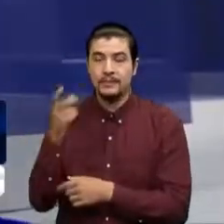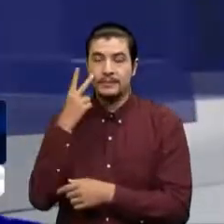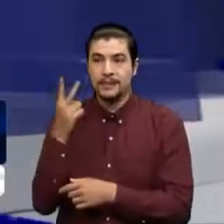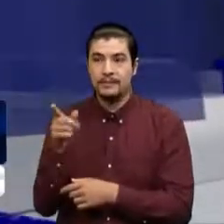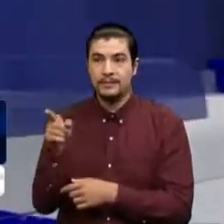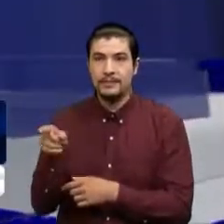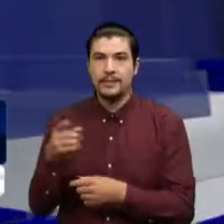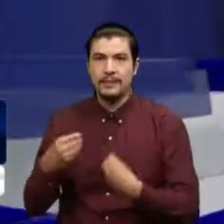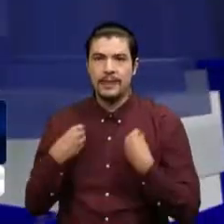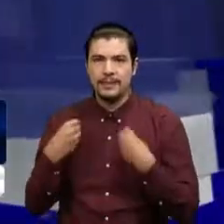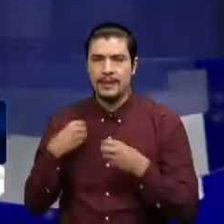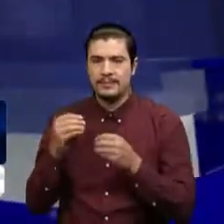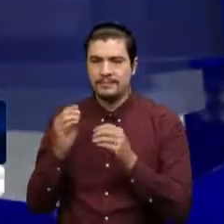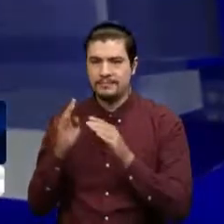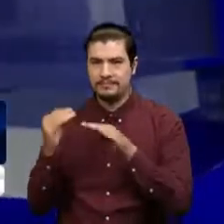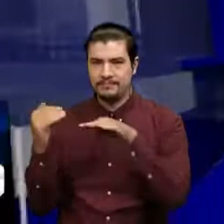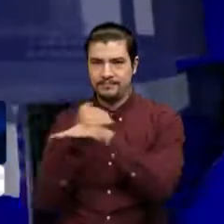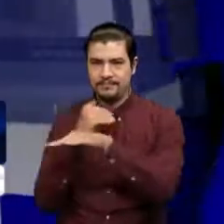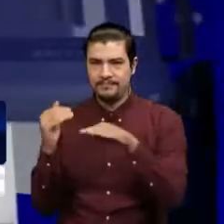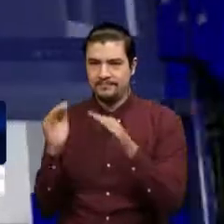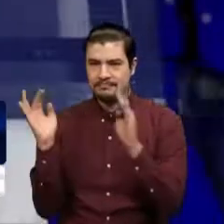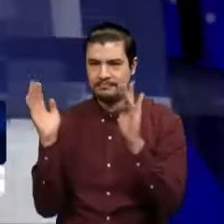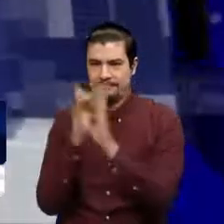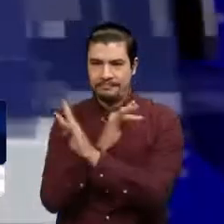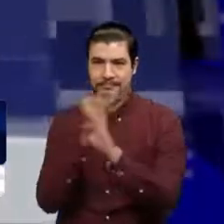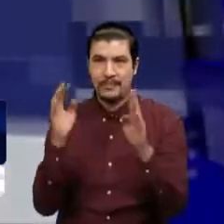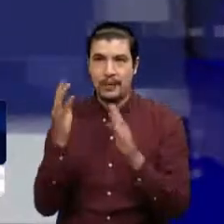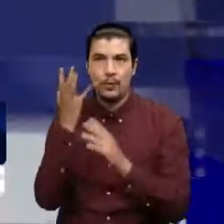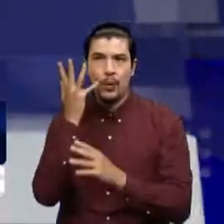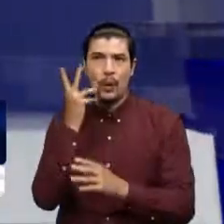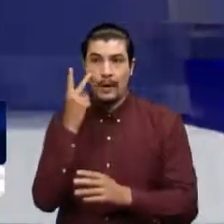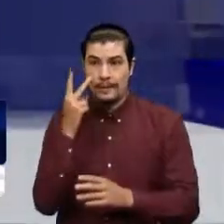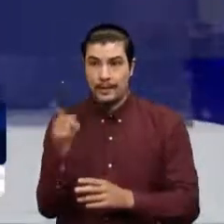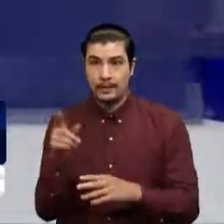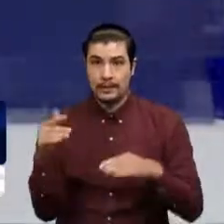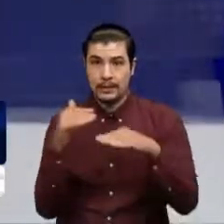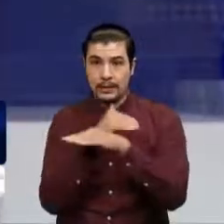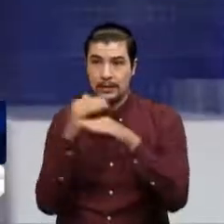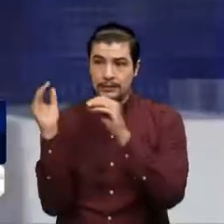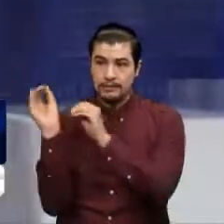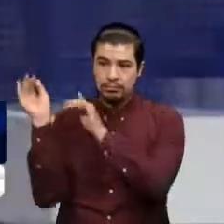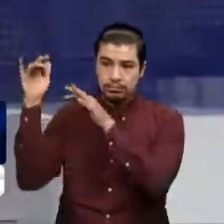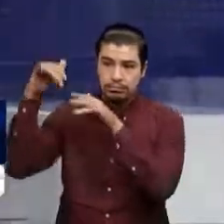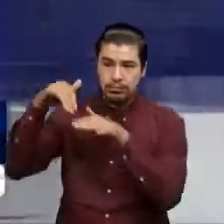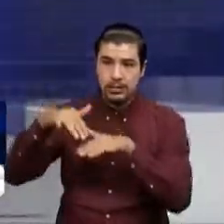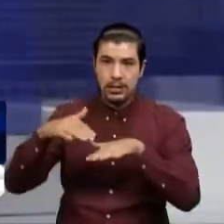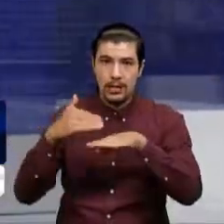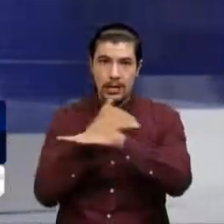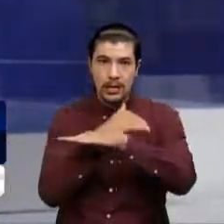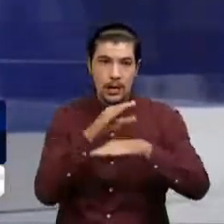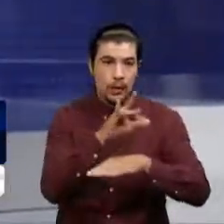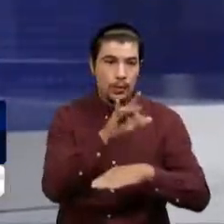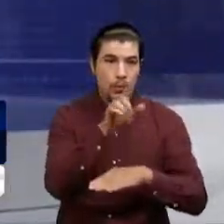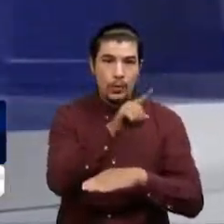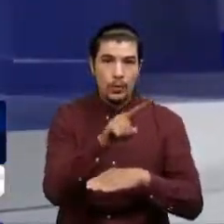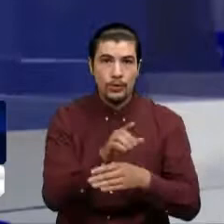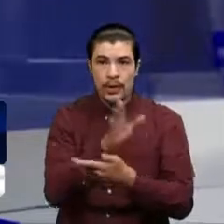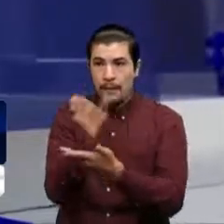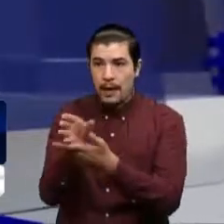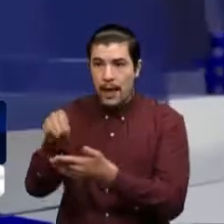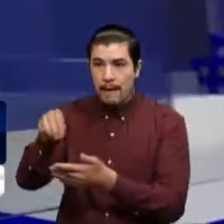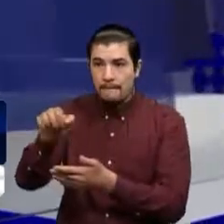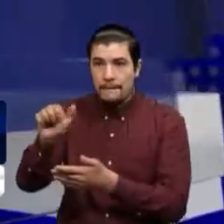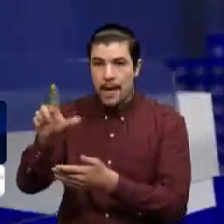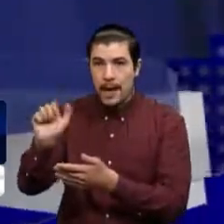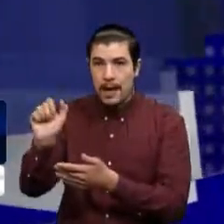vía Curos-Málaga a diario, las cuales, tras los derrumbes presentados en los últimos días a causa de la temporada invernal, han tenido que